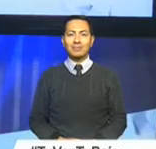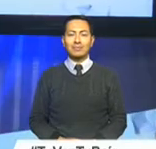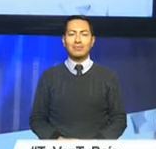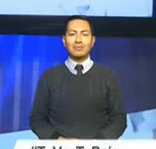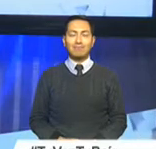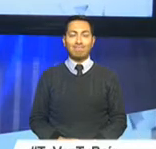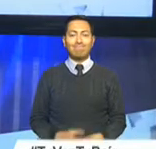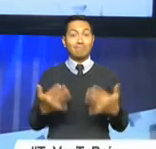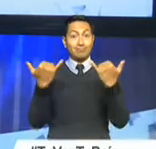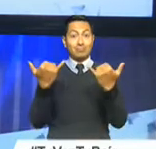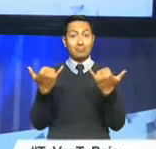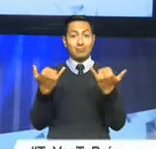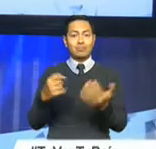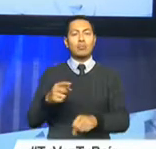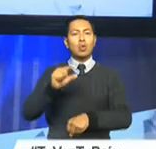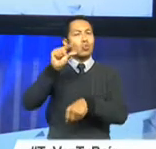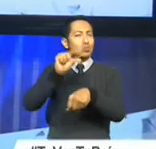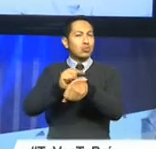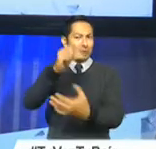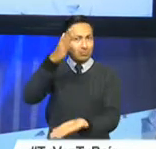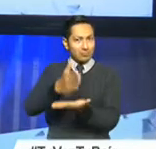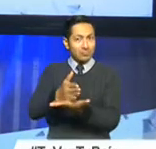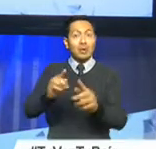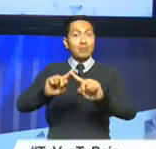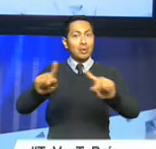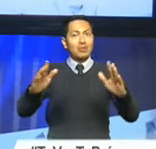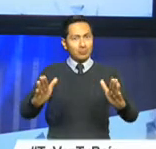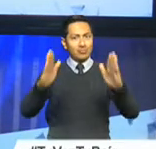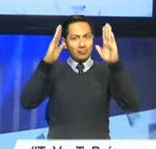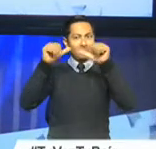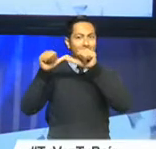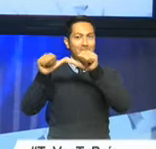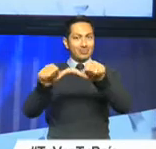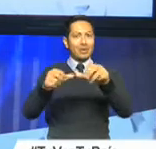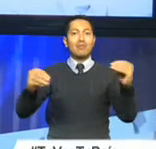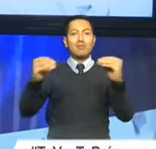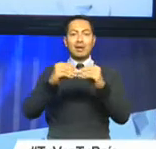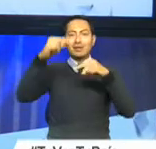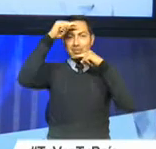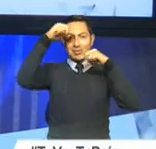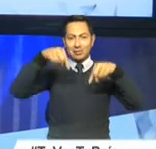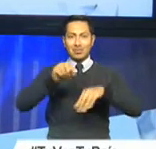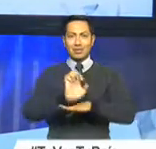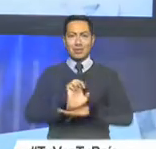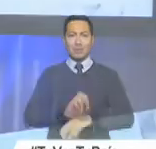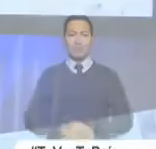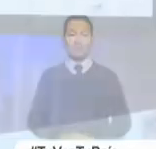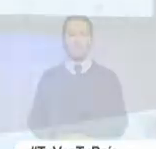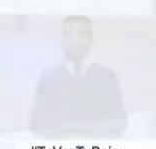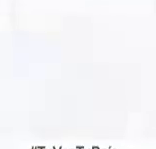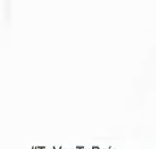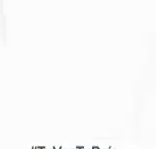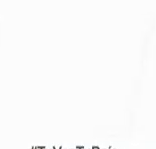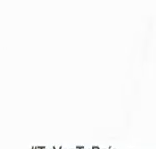Amigos, amigas, aquí hacemos una pausa, pero quédese con nosotros, ya regresamos con más noticias nacionales.